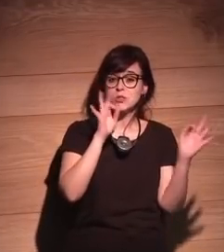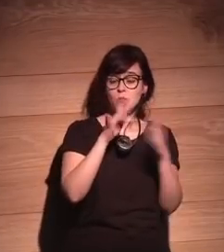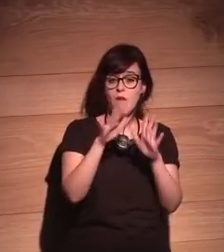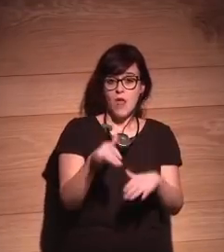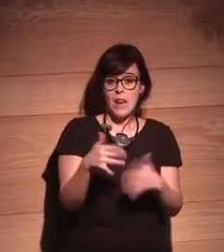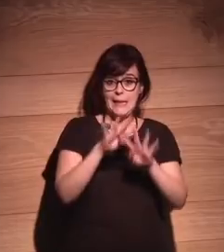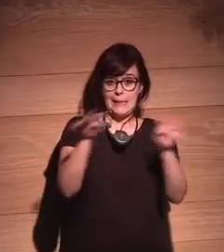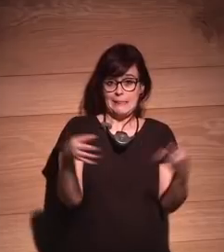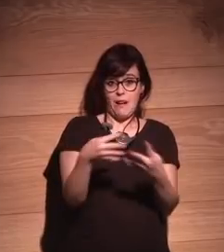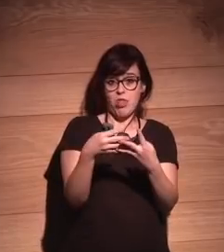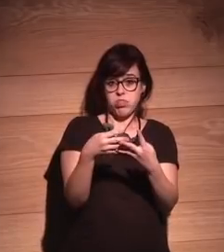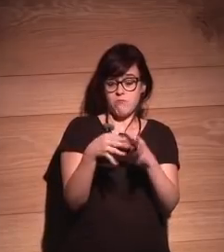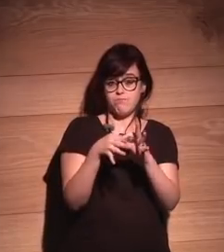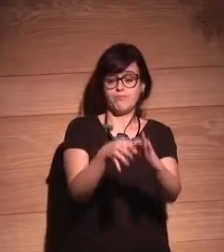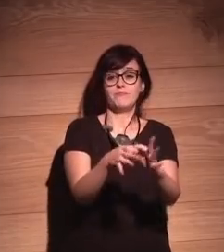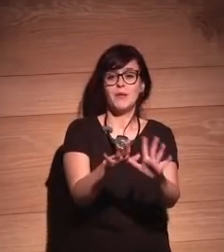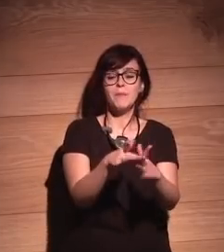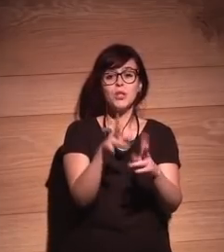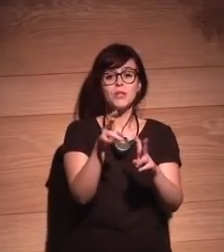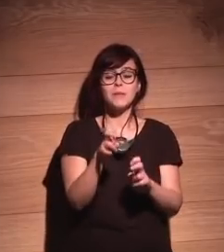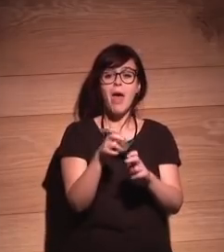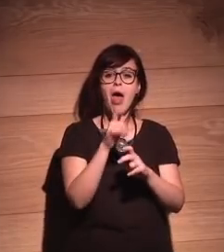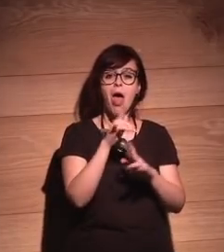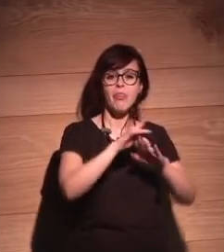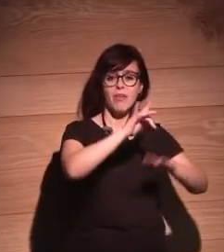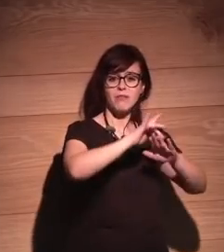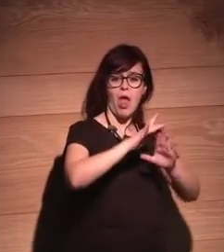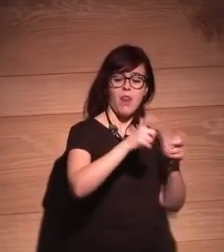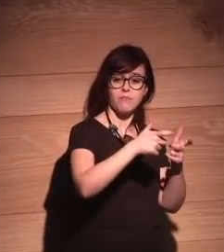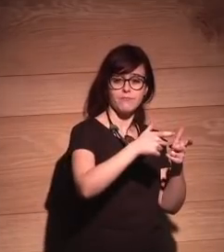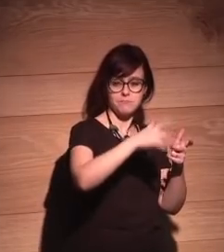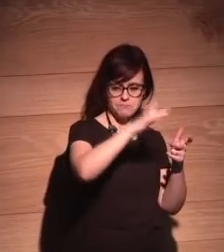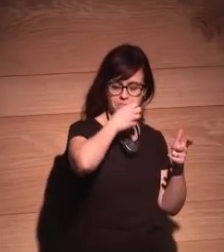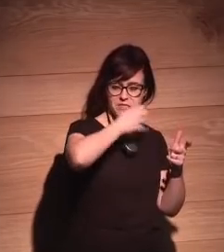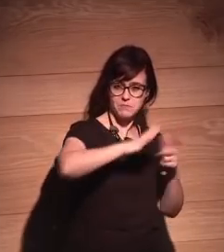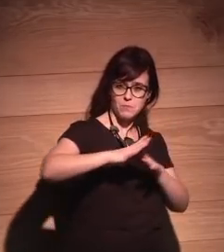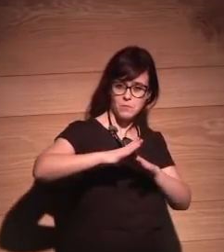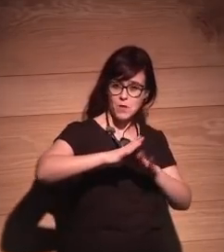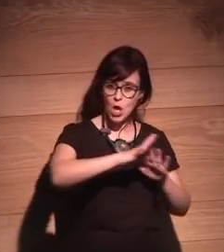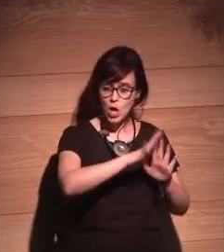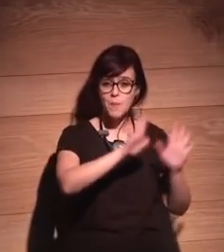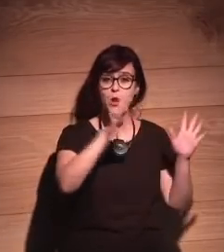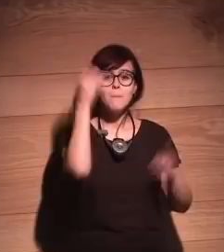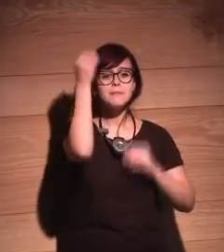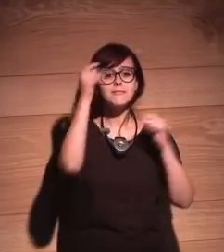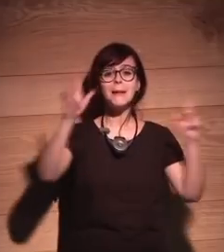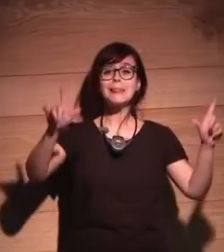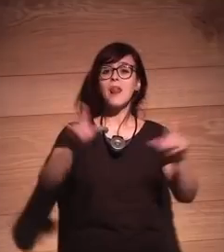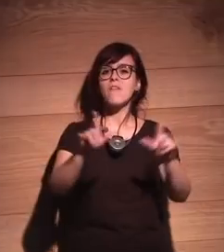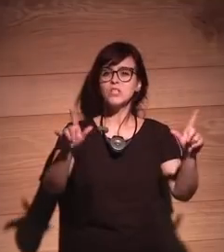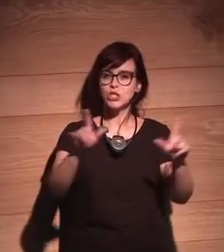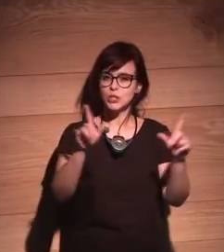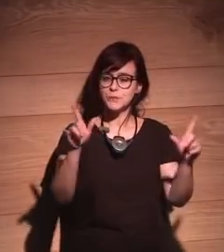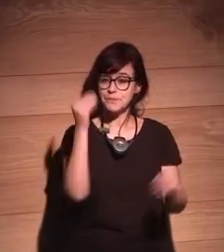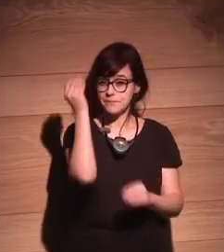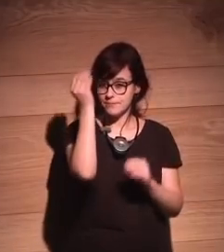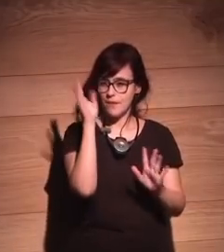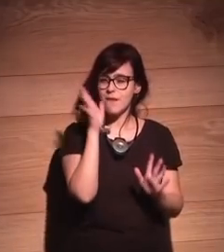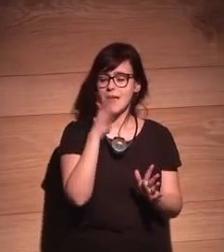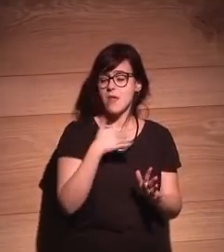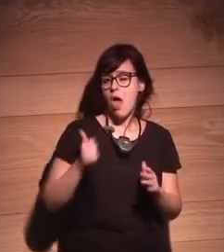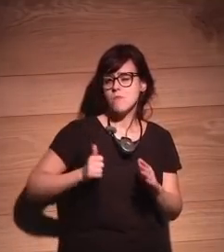lleva Internet, ¿no? Pero más allá de la parte digital, yo pensando en las televisiones, quería